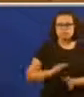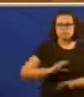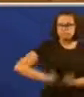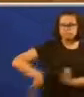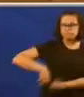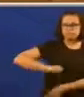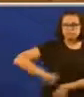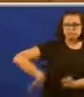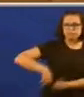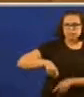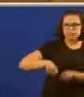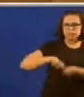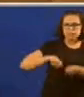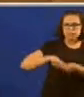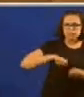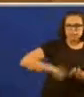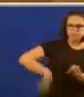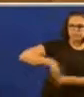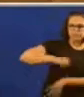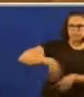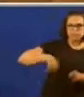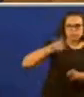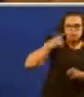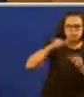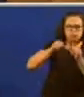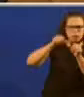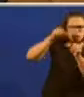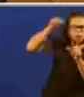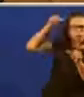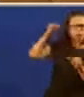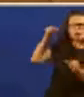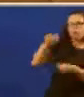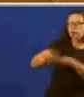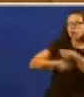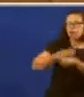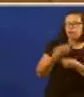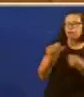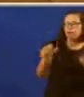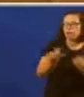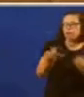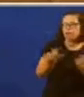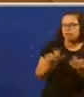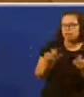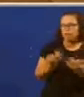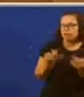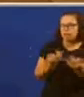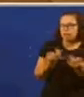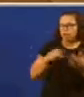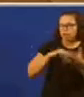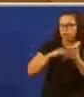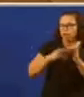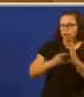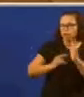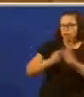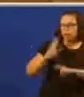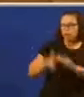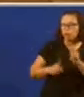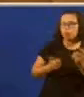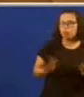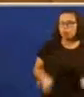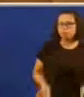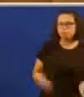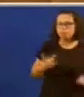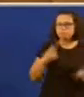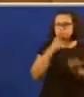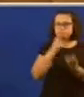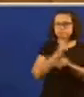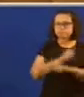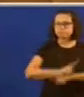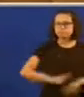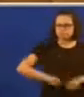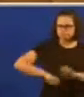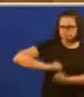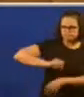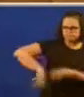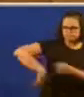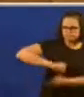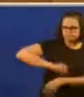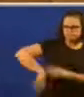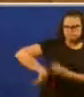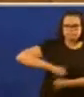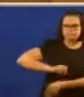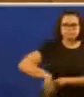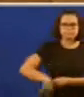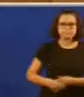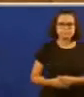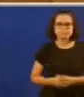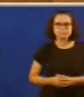saber que o que realmente fixeron e que o que realmente roubaron. Ainda que tamén lle teño que decir que